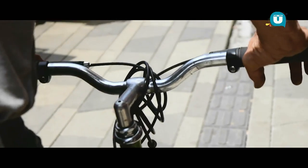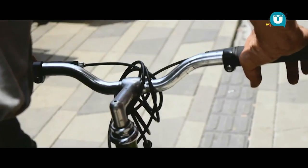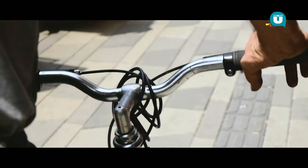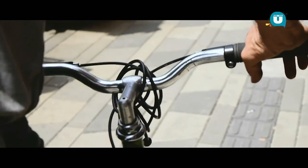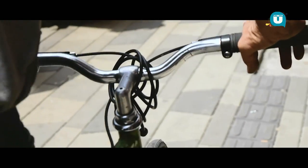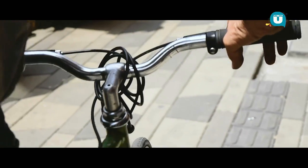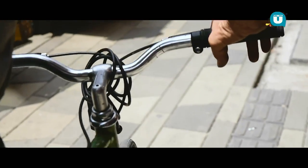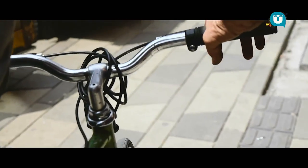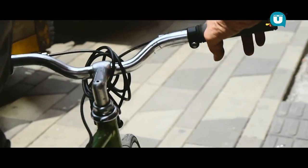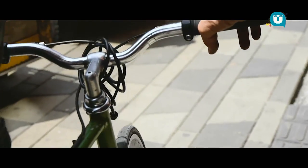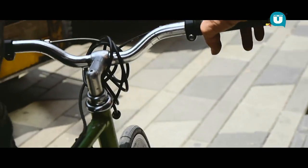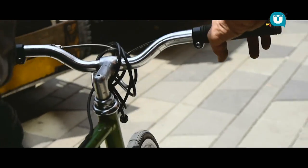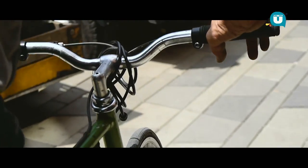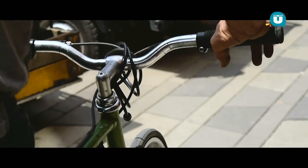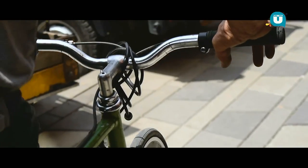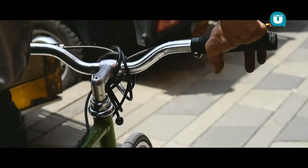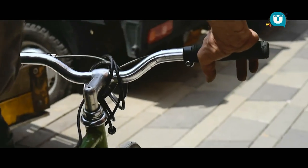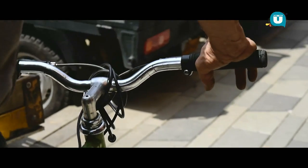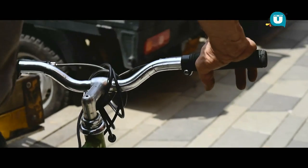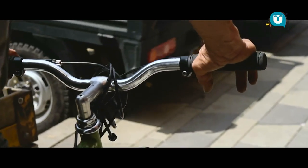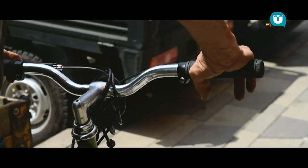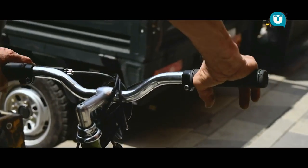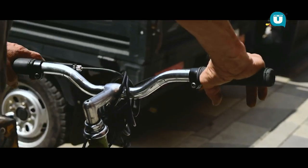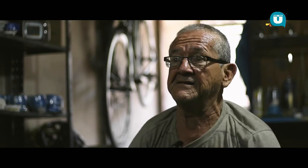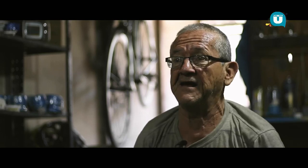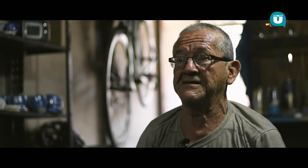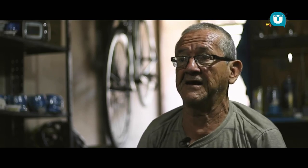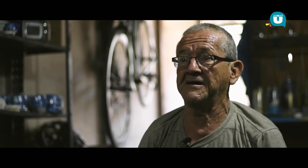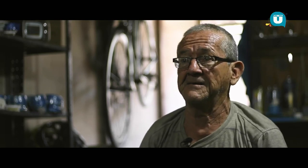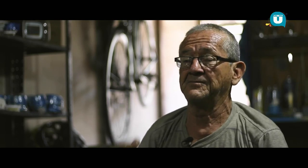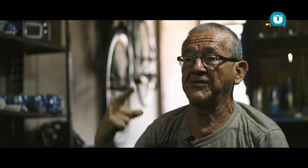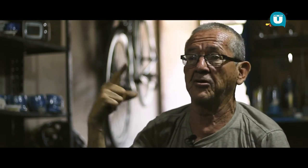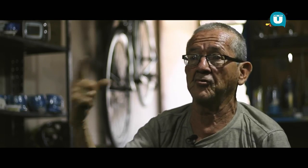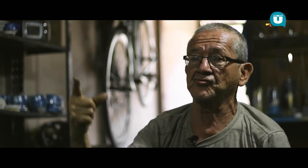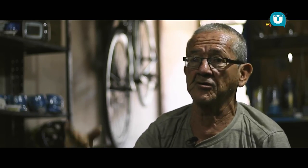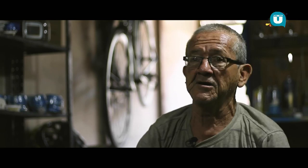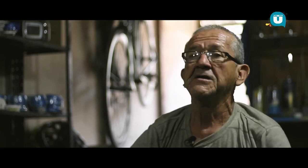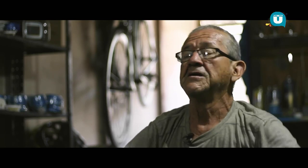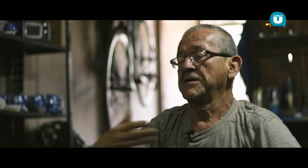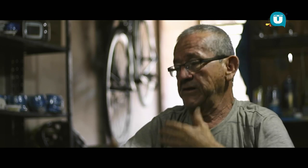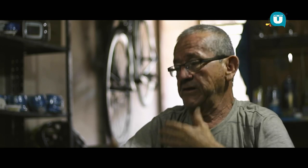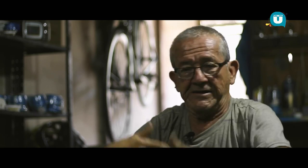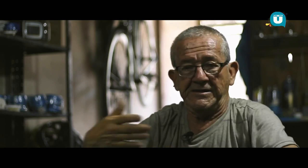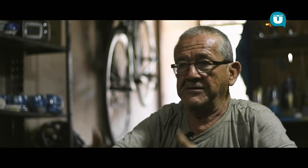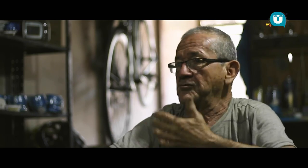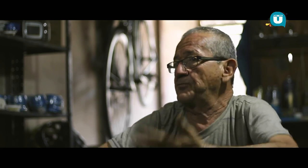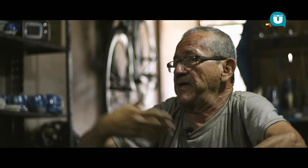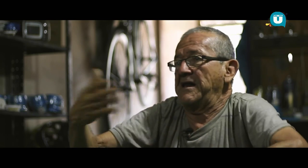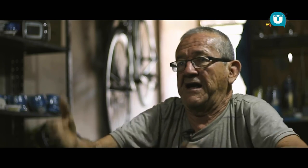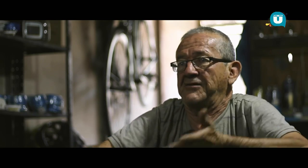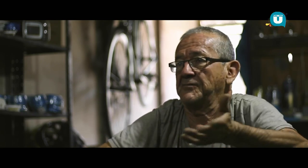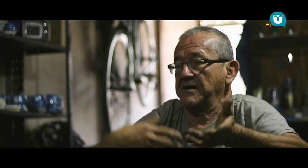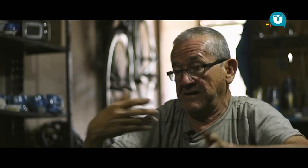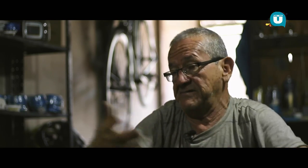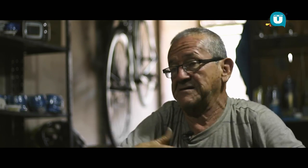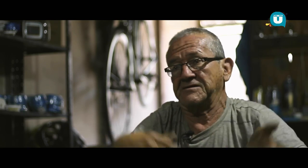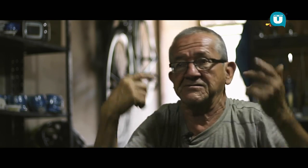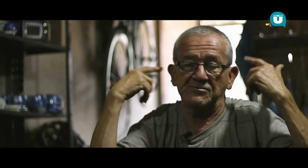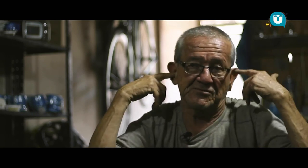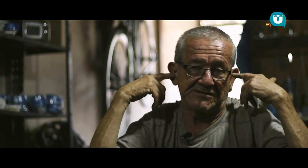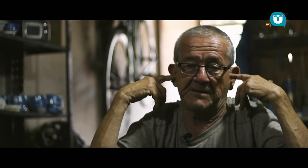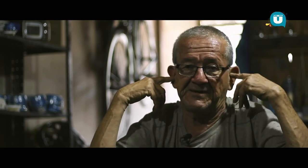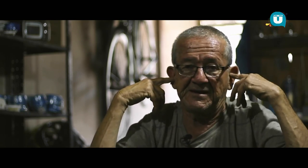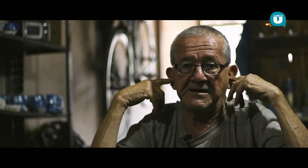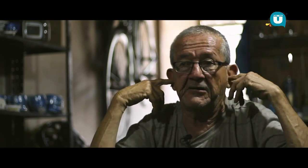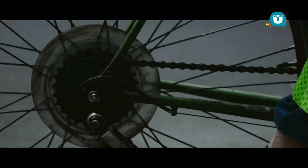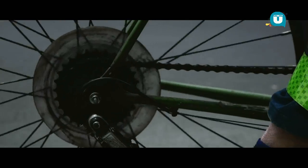paisajismo, hermano. No se puede inspirar en la narrativa del locutor y uno pedaleando, porque